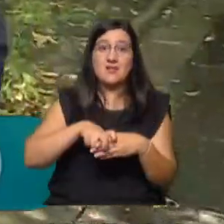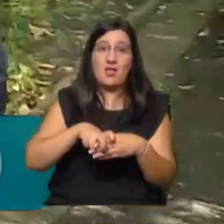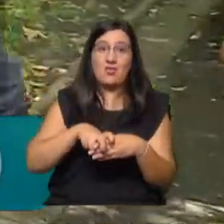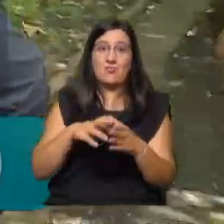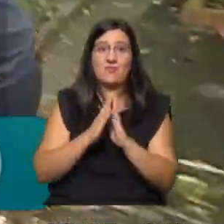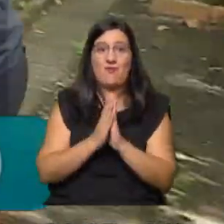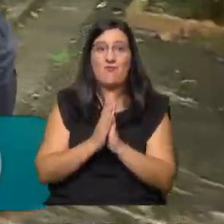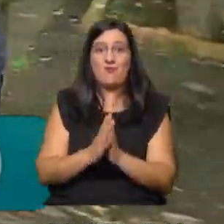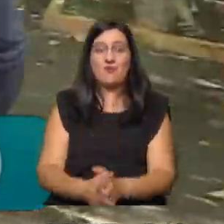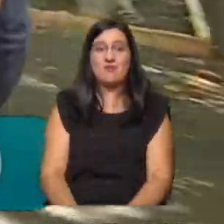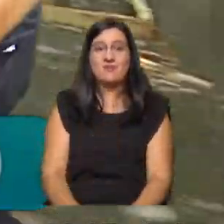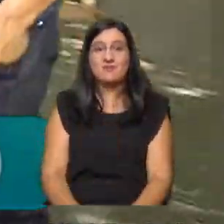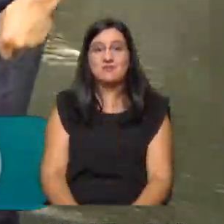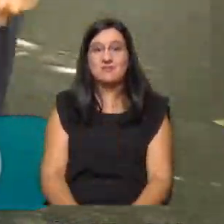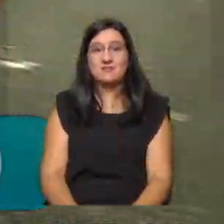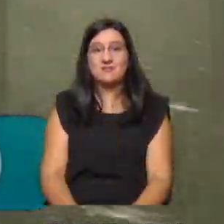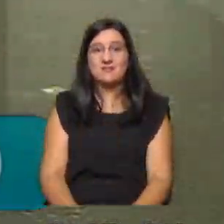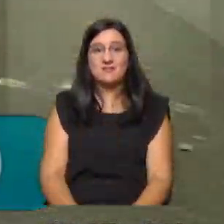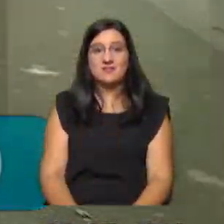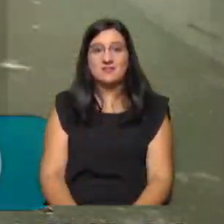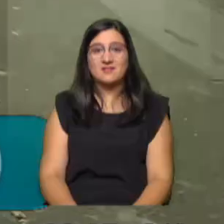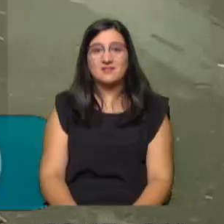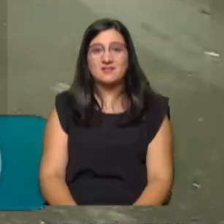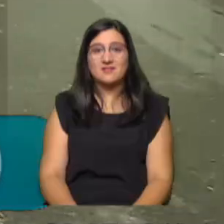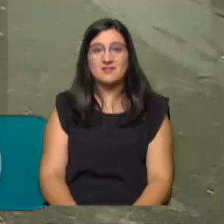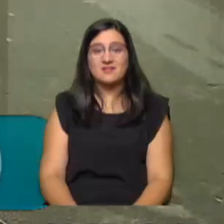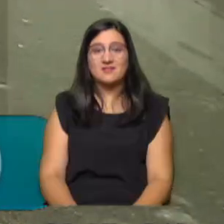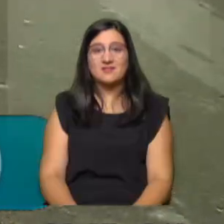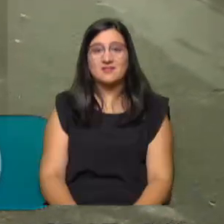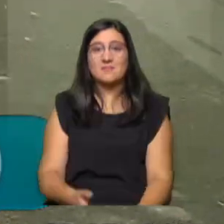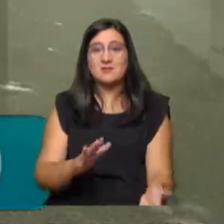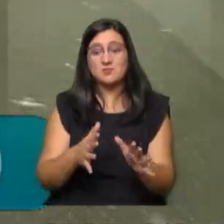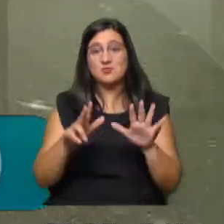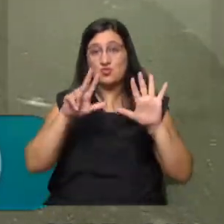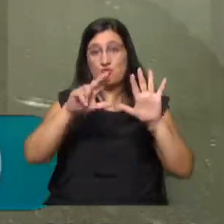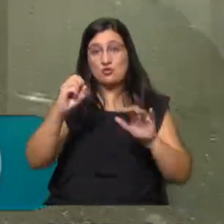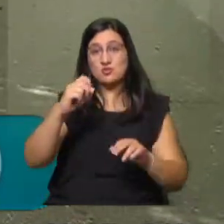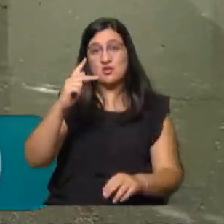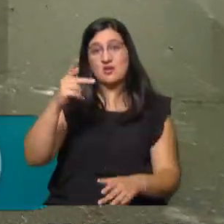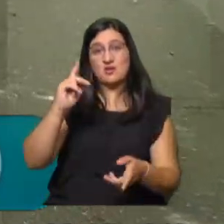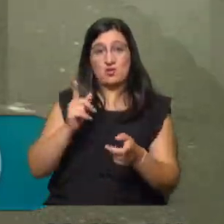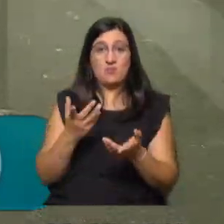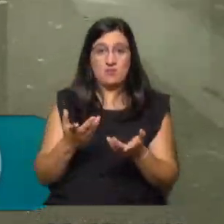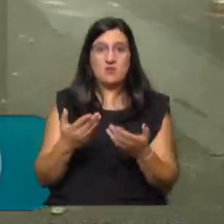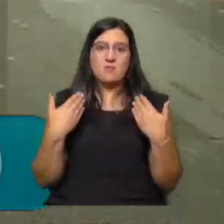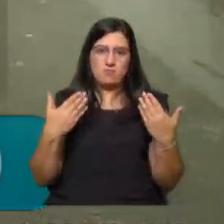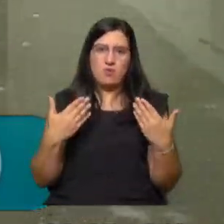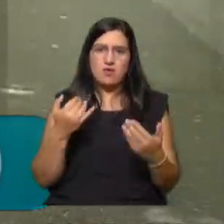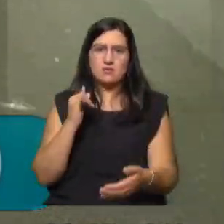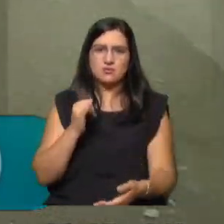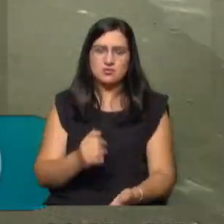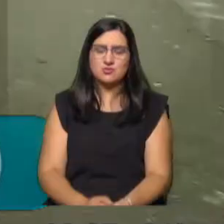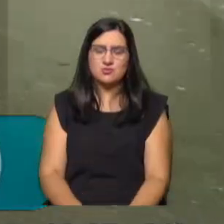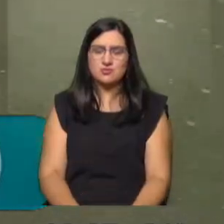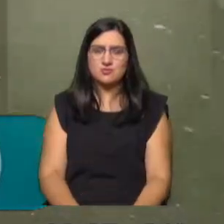Fito, y la verdad que... claro, estoy sobre los 80 kilos, no sé si... Bien, ¿no? Usted puede, me dice. Hasta 120, sí.